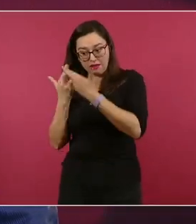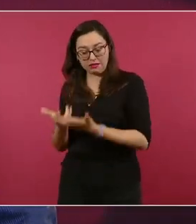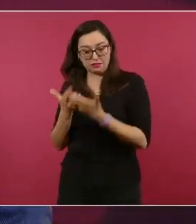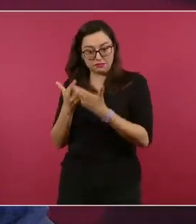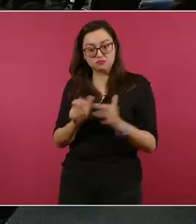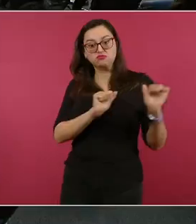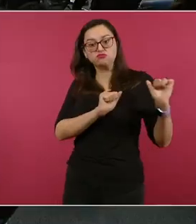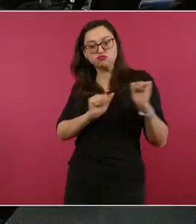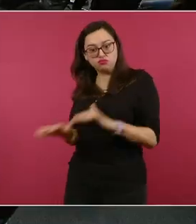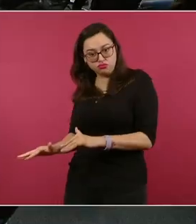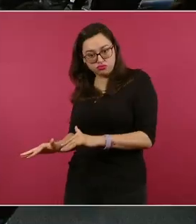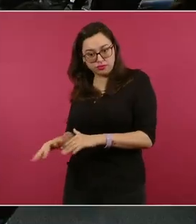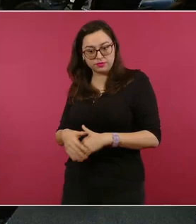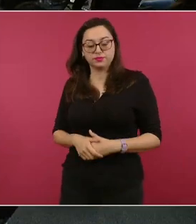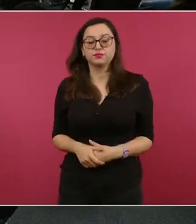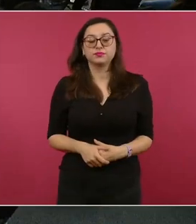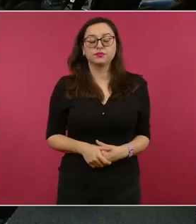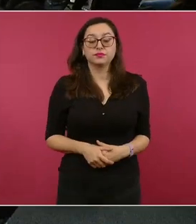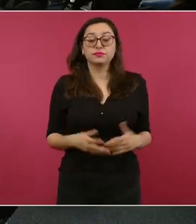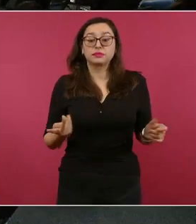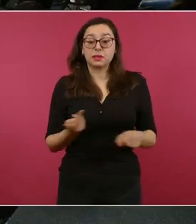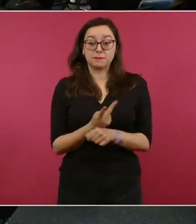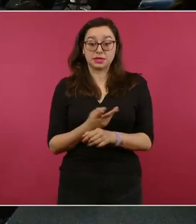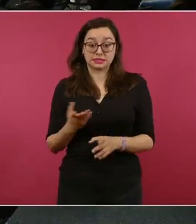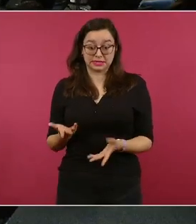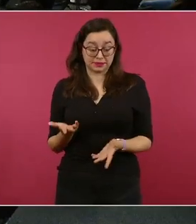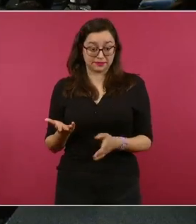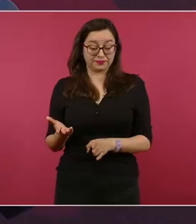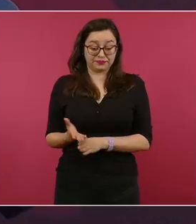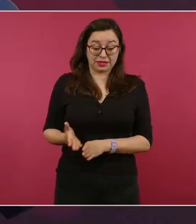Sí, sí, en el periodo neoliberal